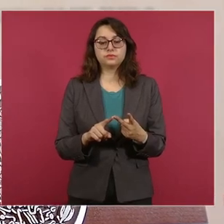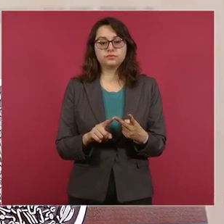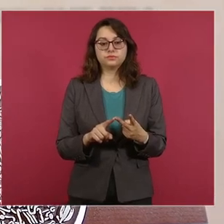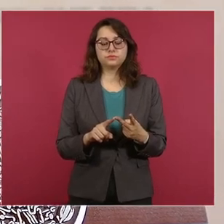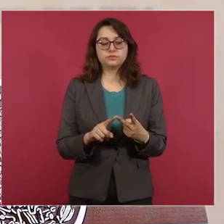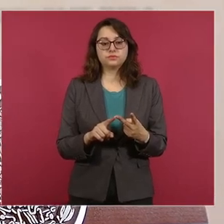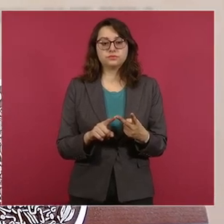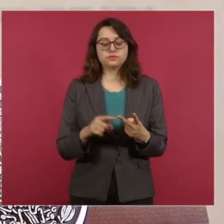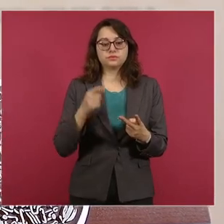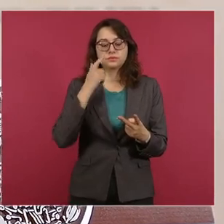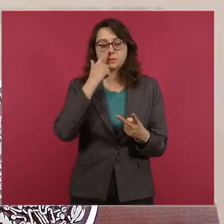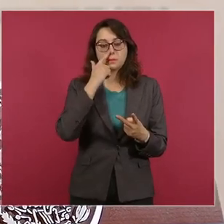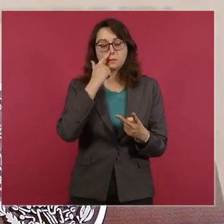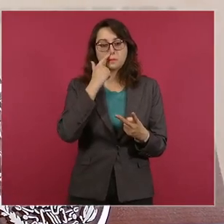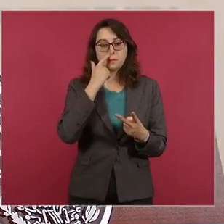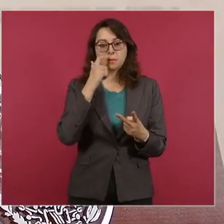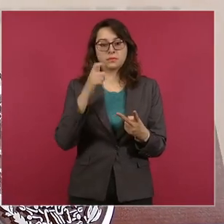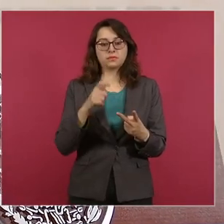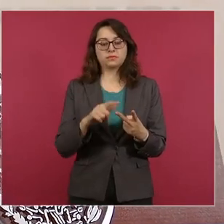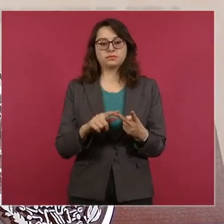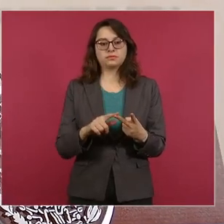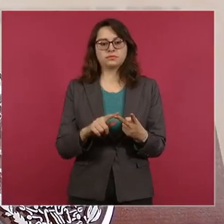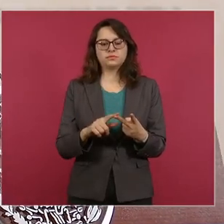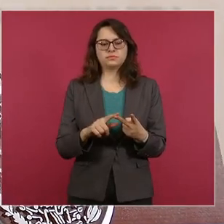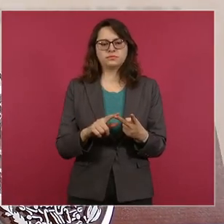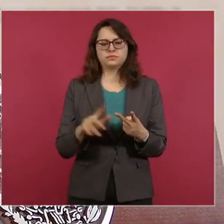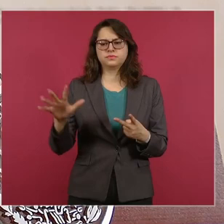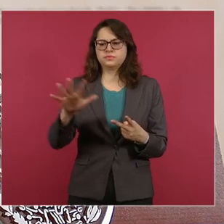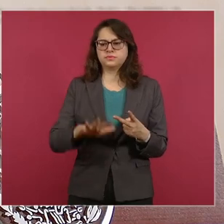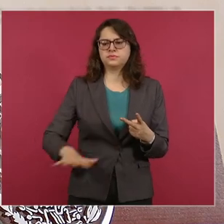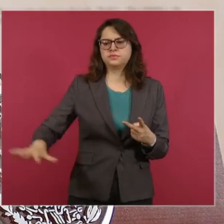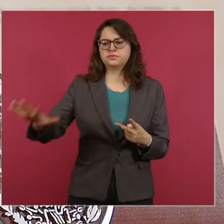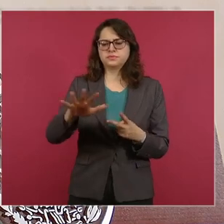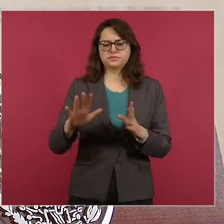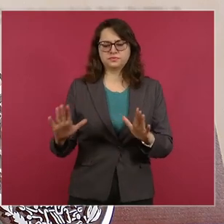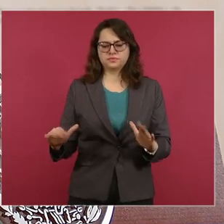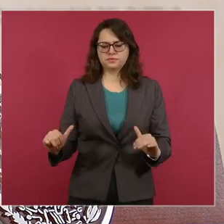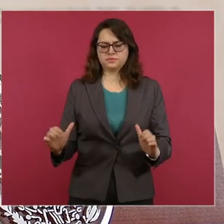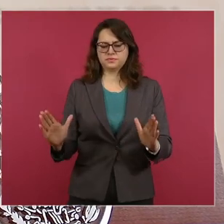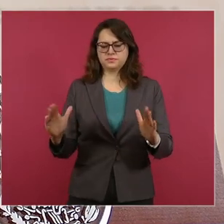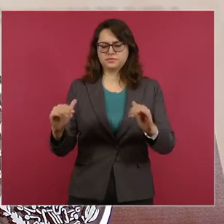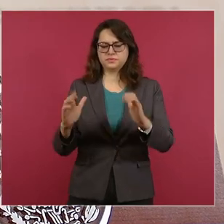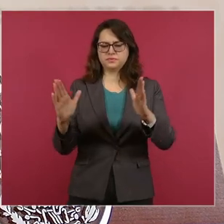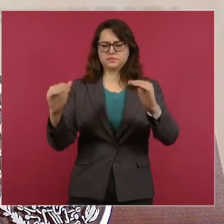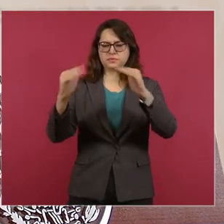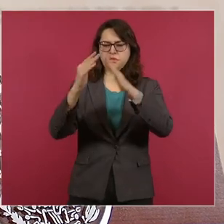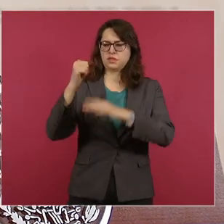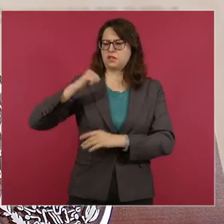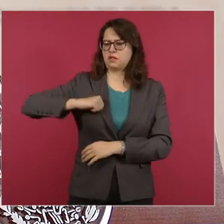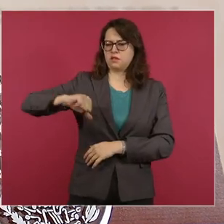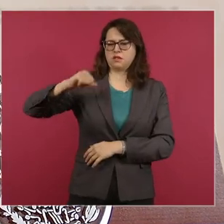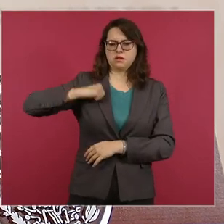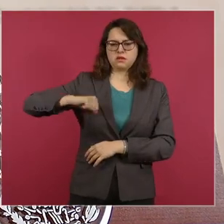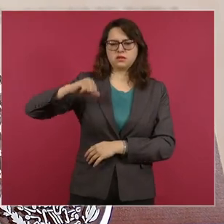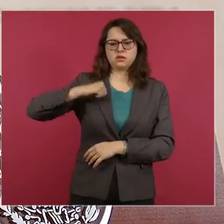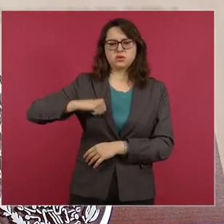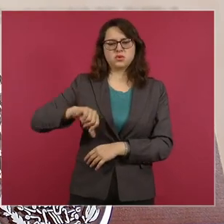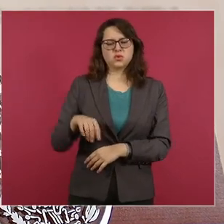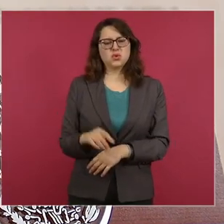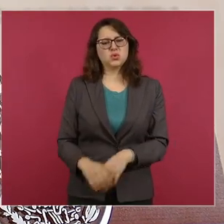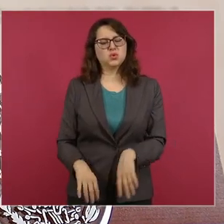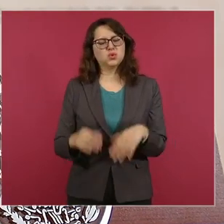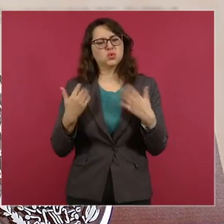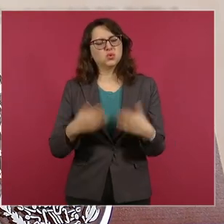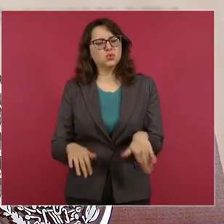las zonas arqueológicas, es importantísimo el conocer